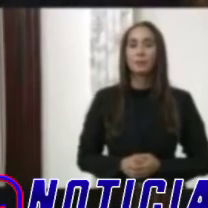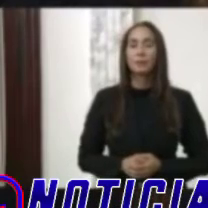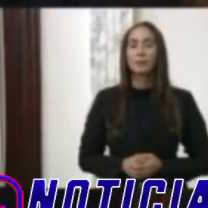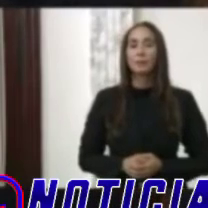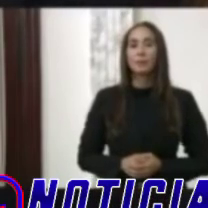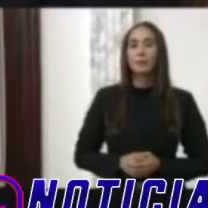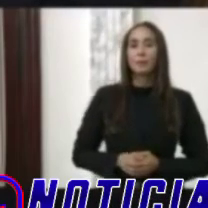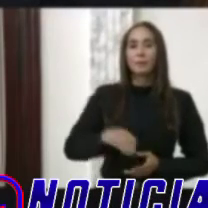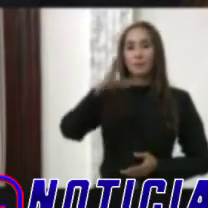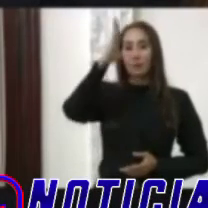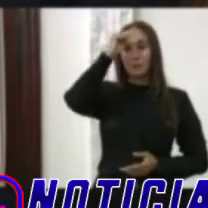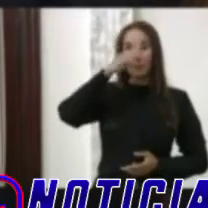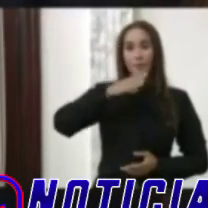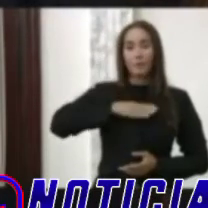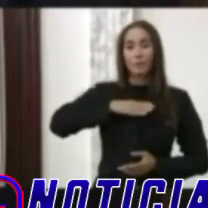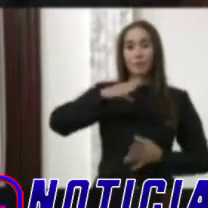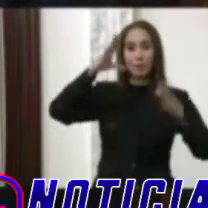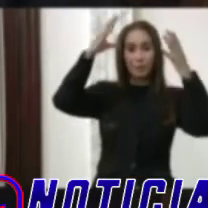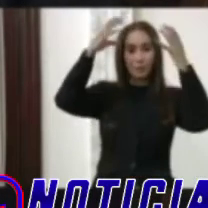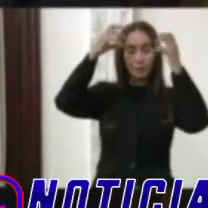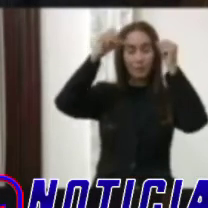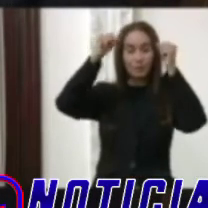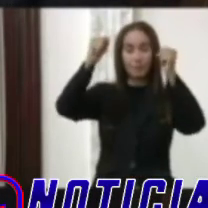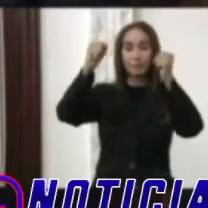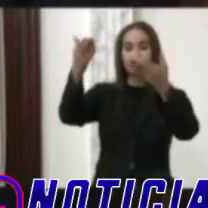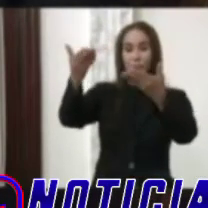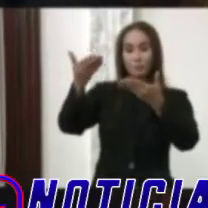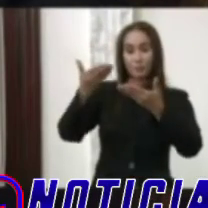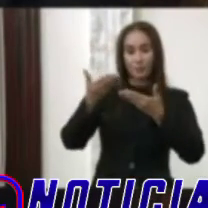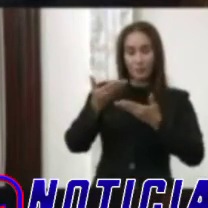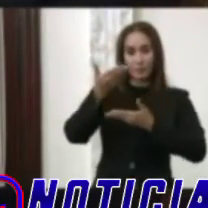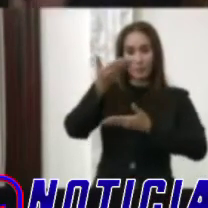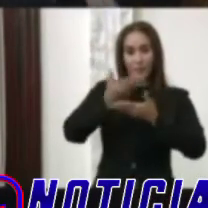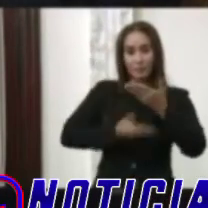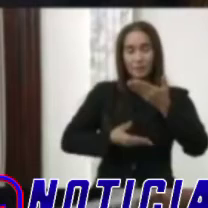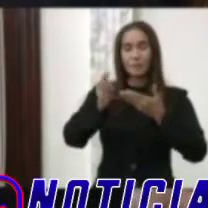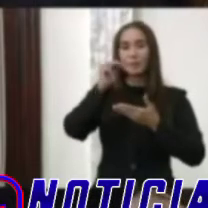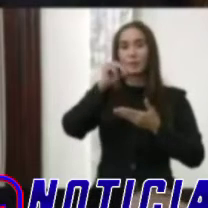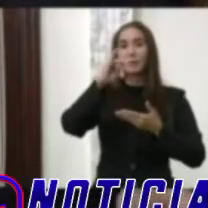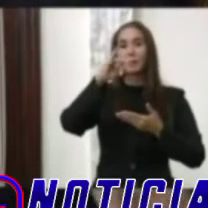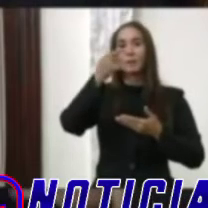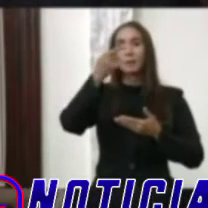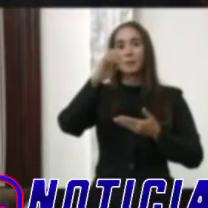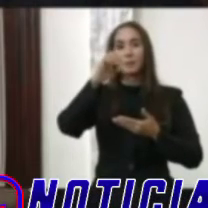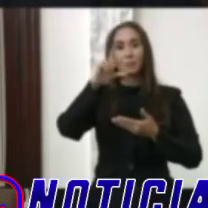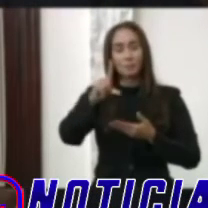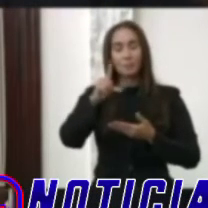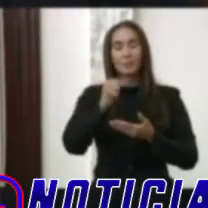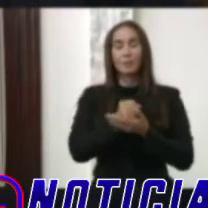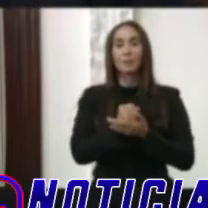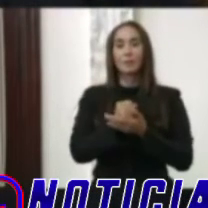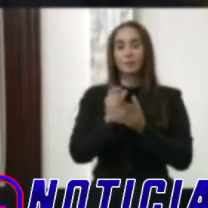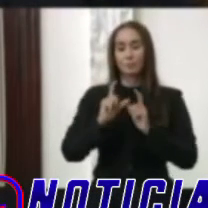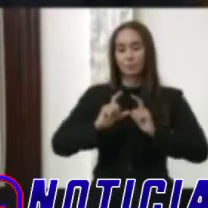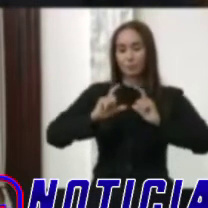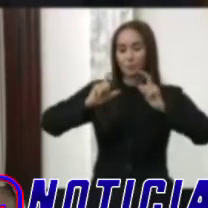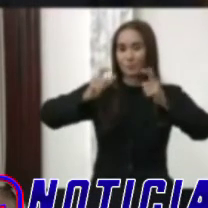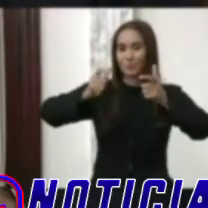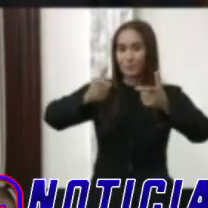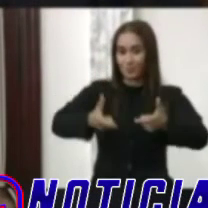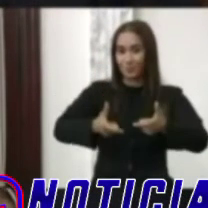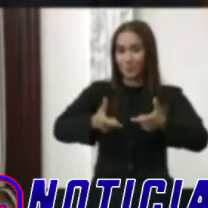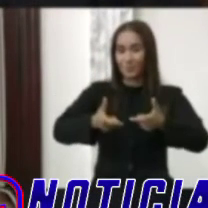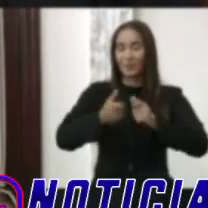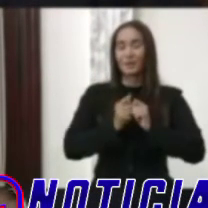El señor presidente recibe en estos momentos del señor Miguel Franjul, como bien apuntó, un obsequio en el